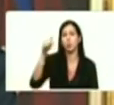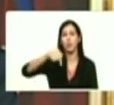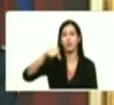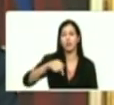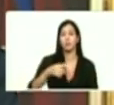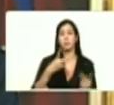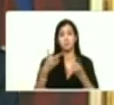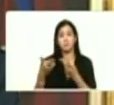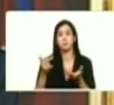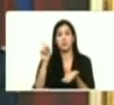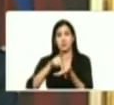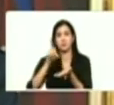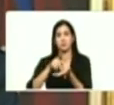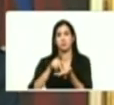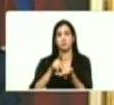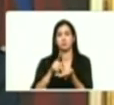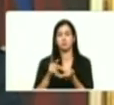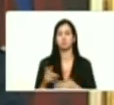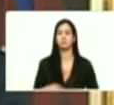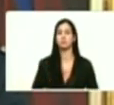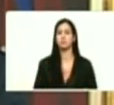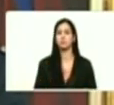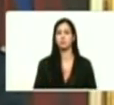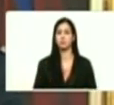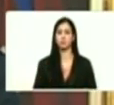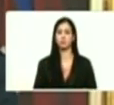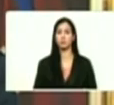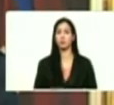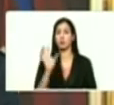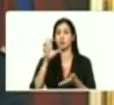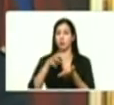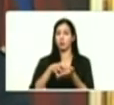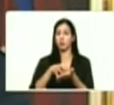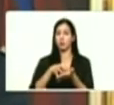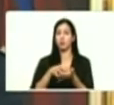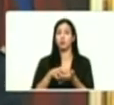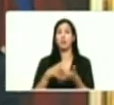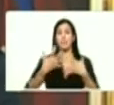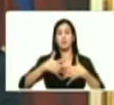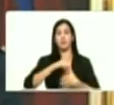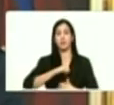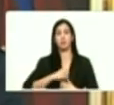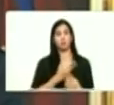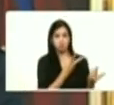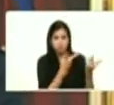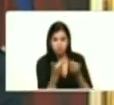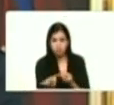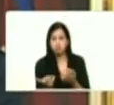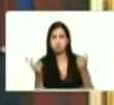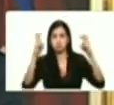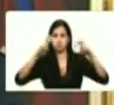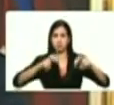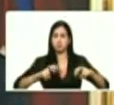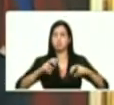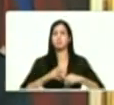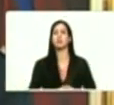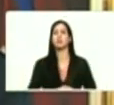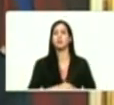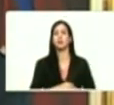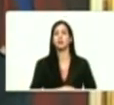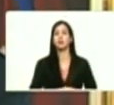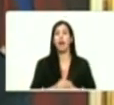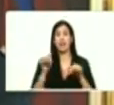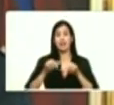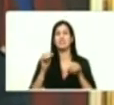a que participaran allí Estado y privado lo llamé sistema marginal